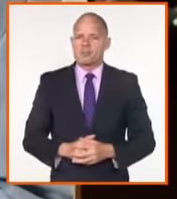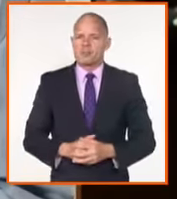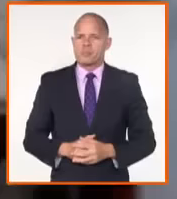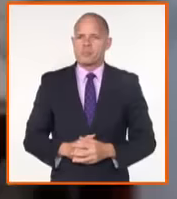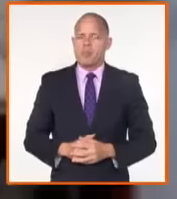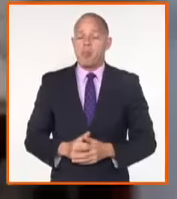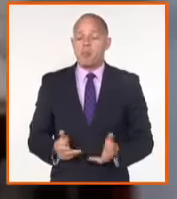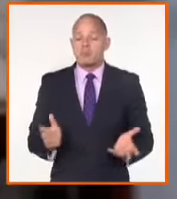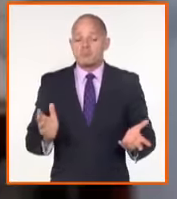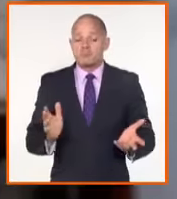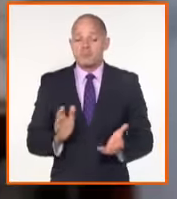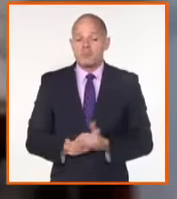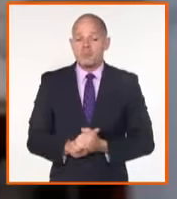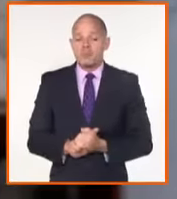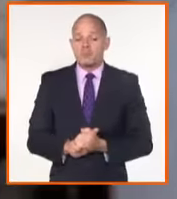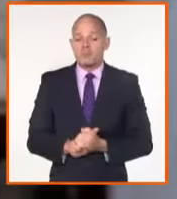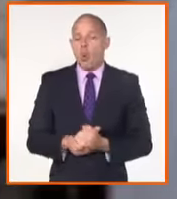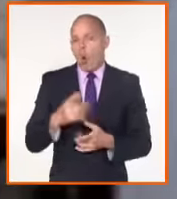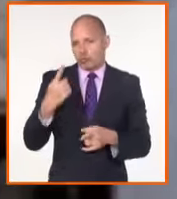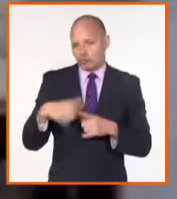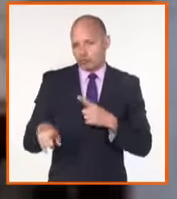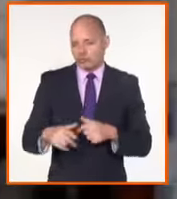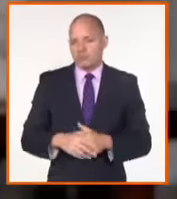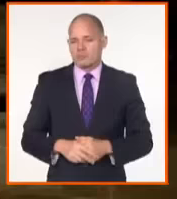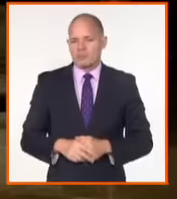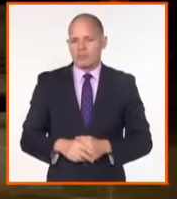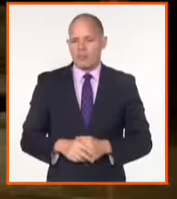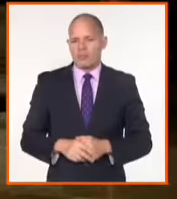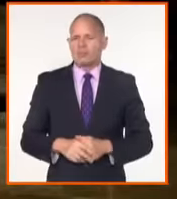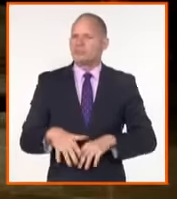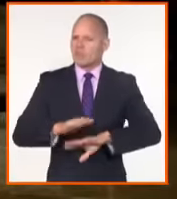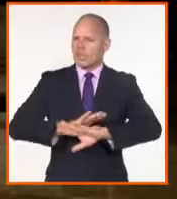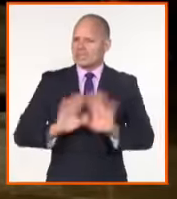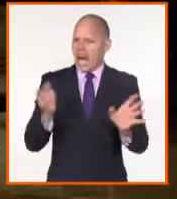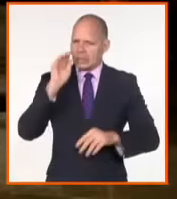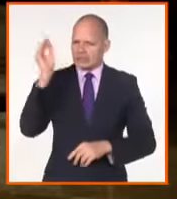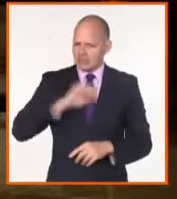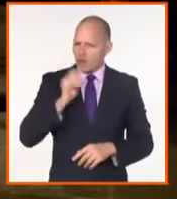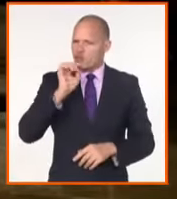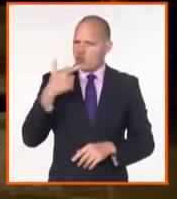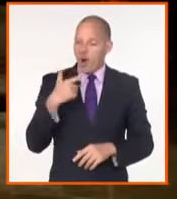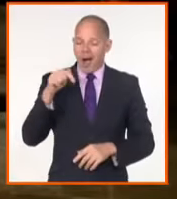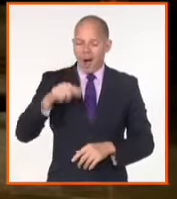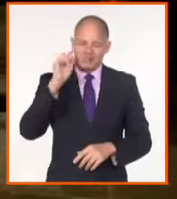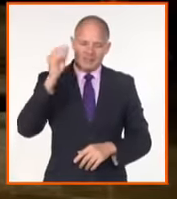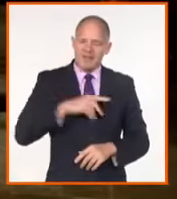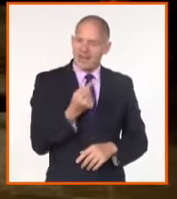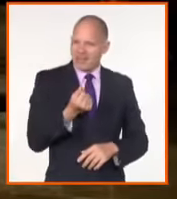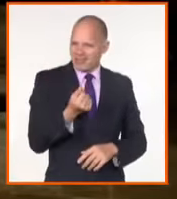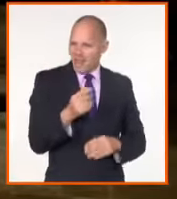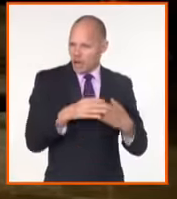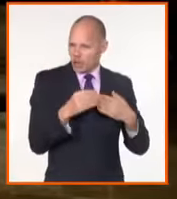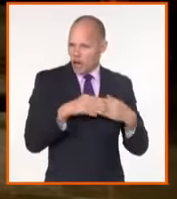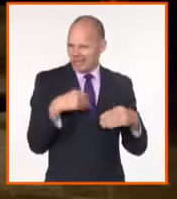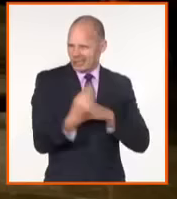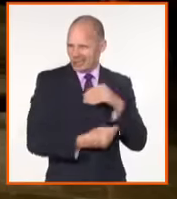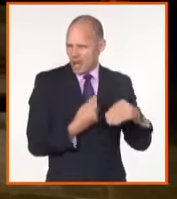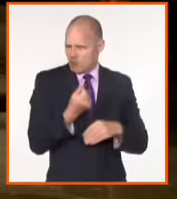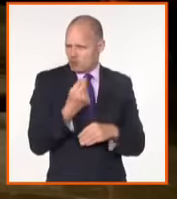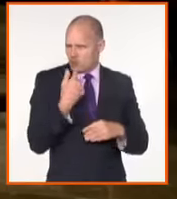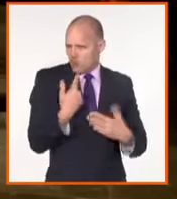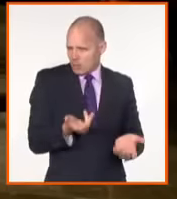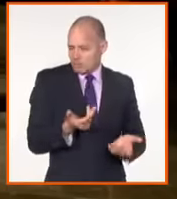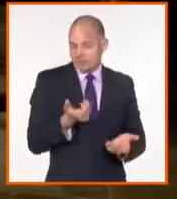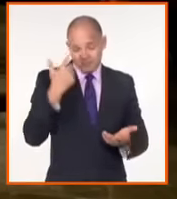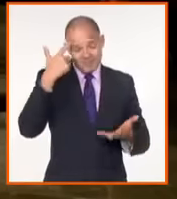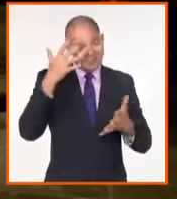Tenemos todo un grupo de propuestas para que a través del mercado cambiario podamos potenciar también el desarrollo de empresas, tanto del